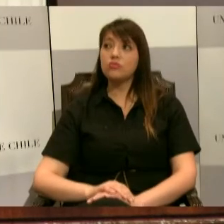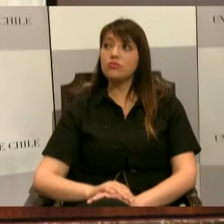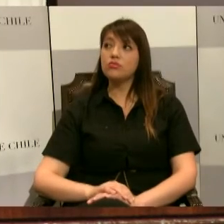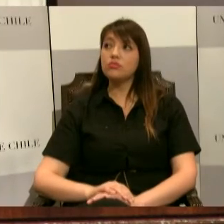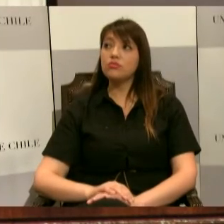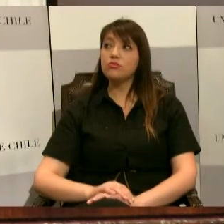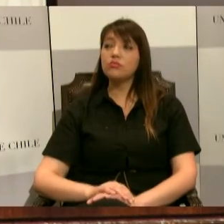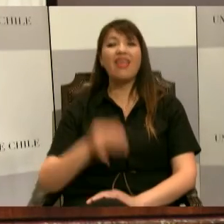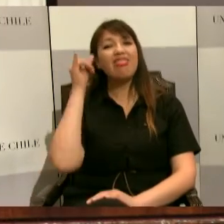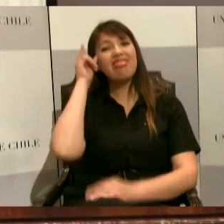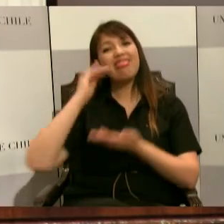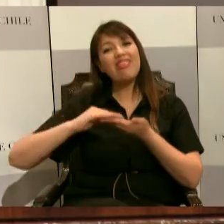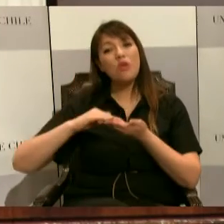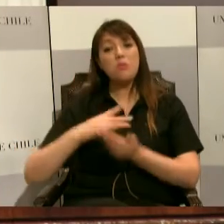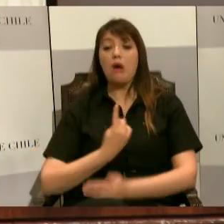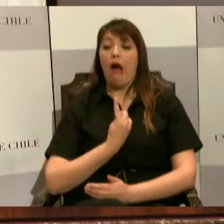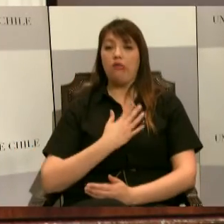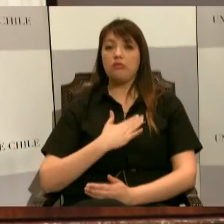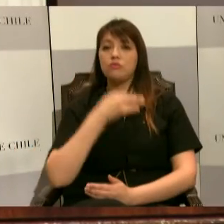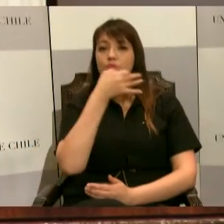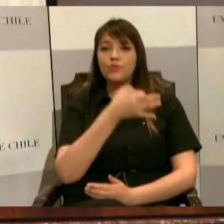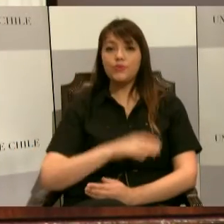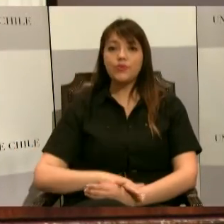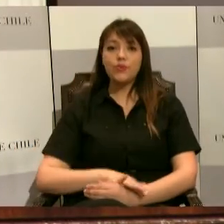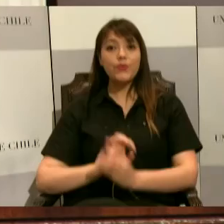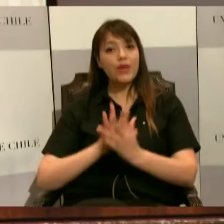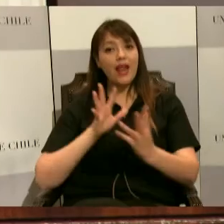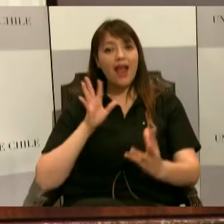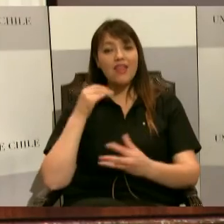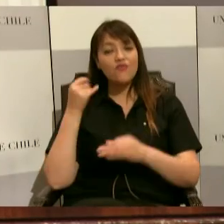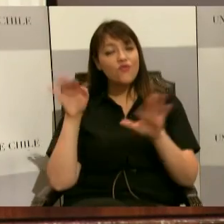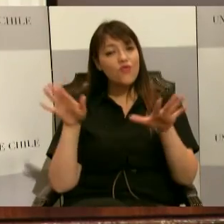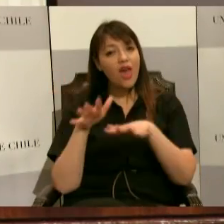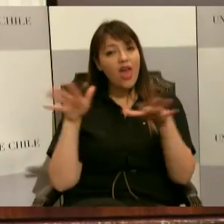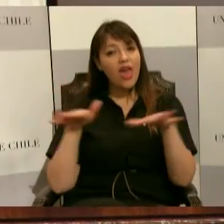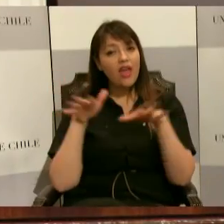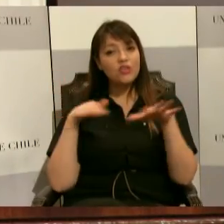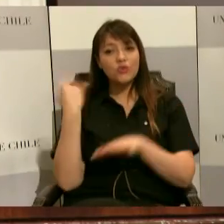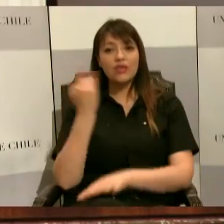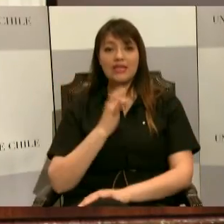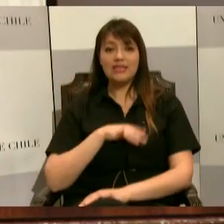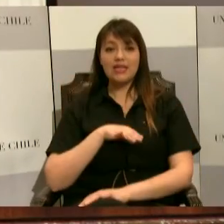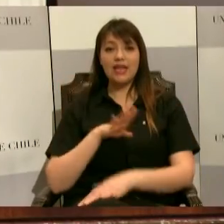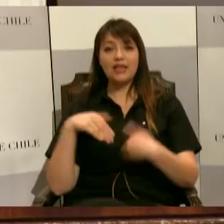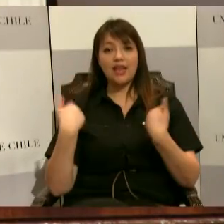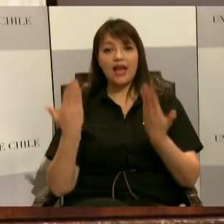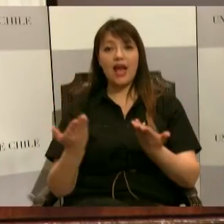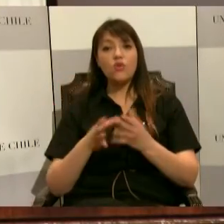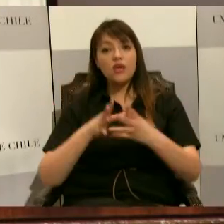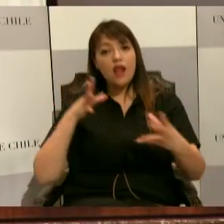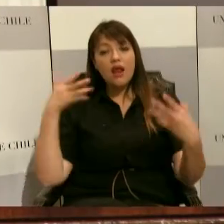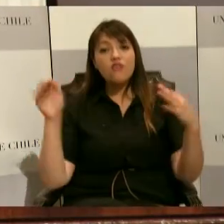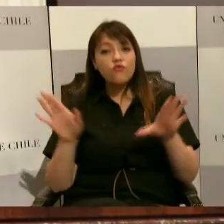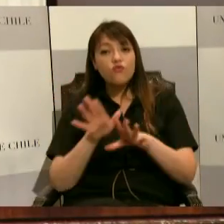disculpen si esto puede parecer autorreferencial, es como un gran esfuerzo desplegado contra la Universidad de Chile, como un gran esfuerzo